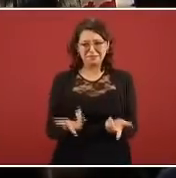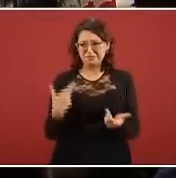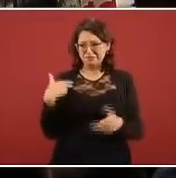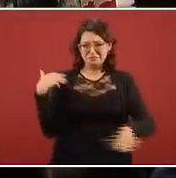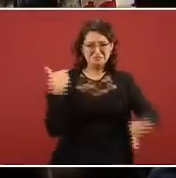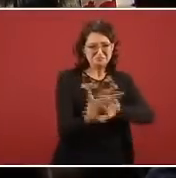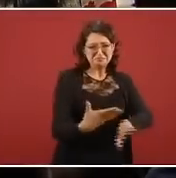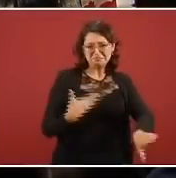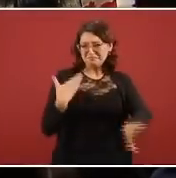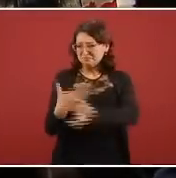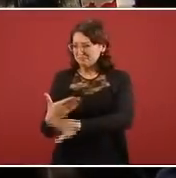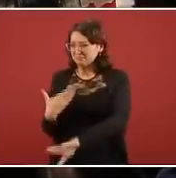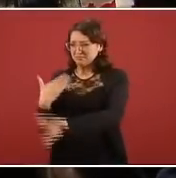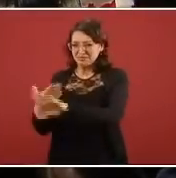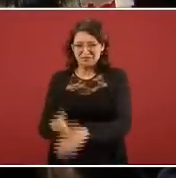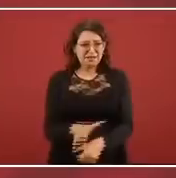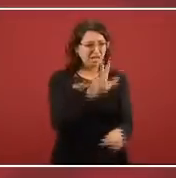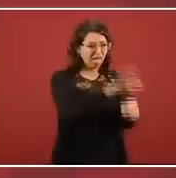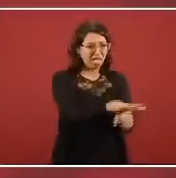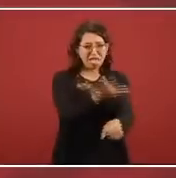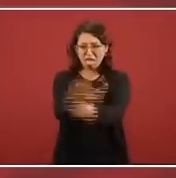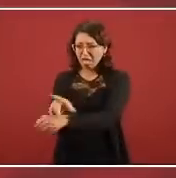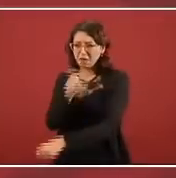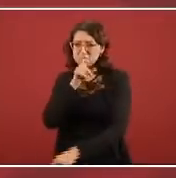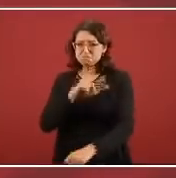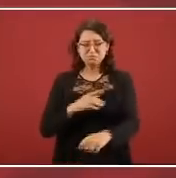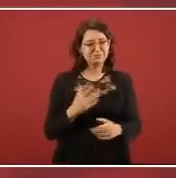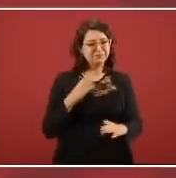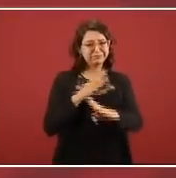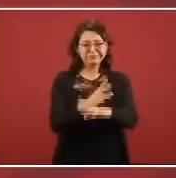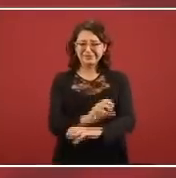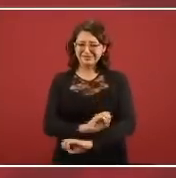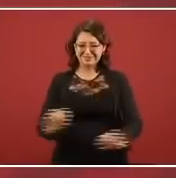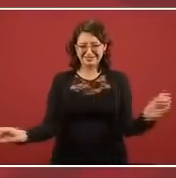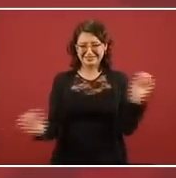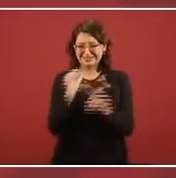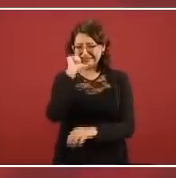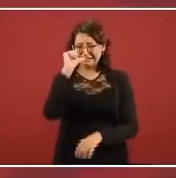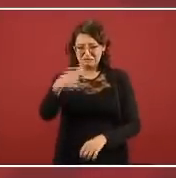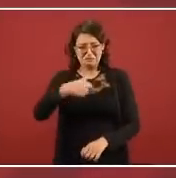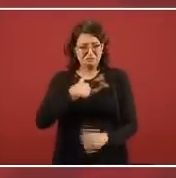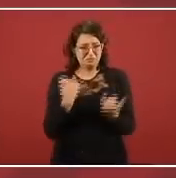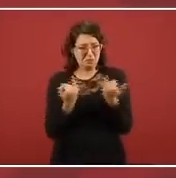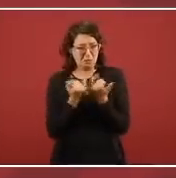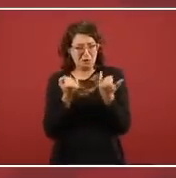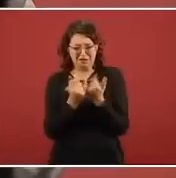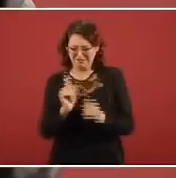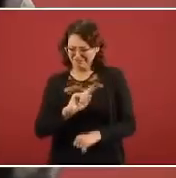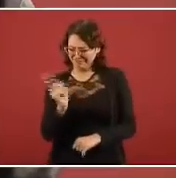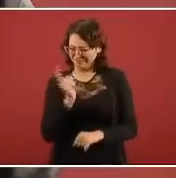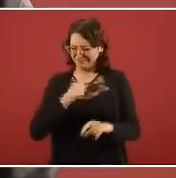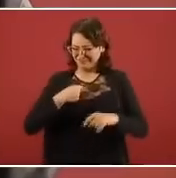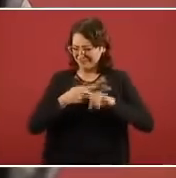censura, no somos iguales. Entonces, están queriendo